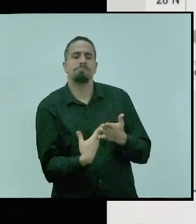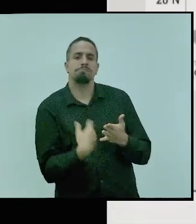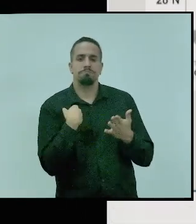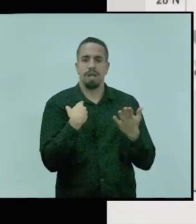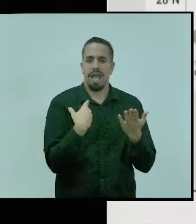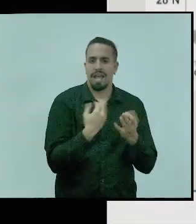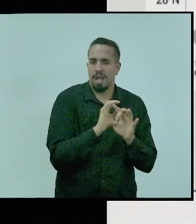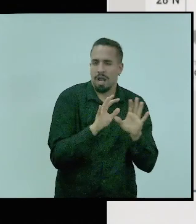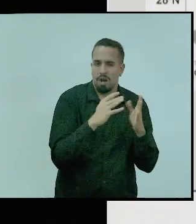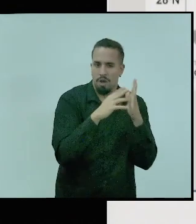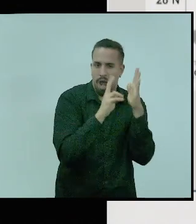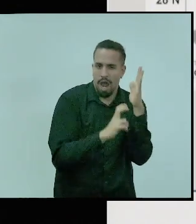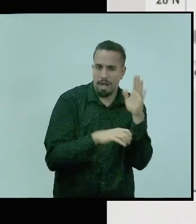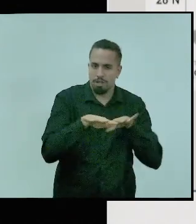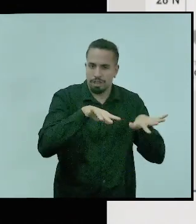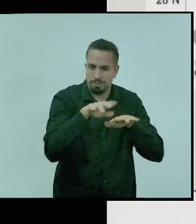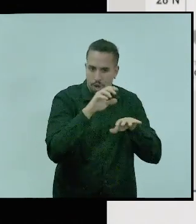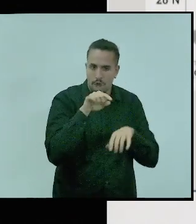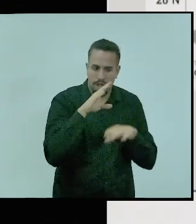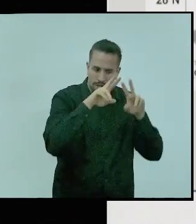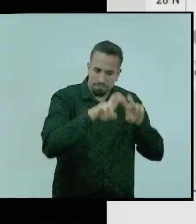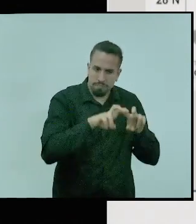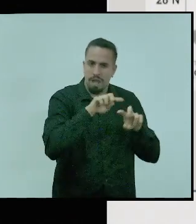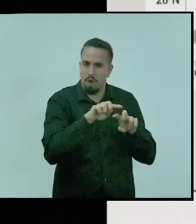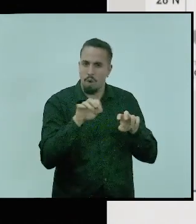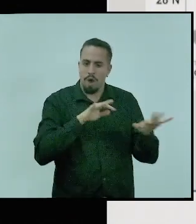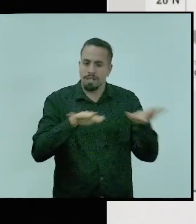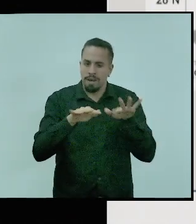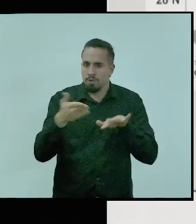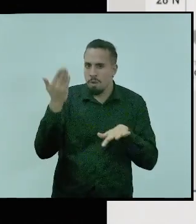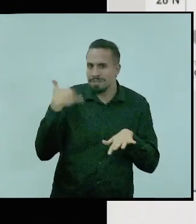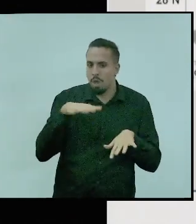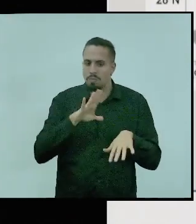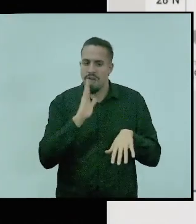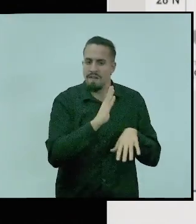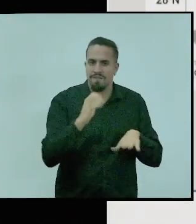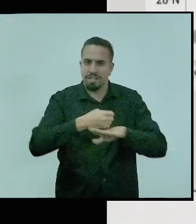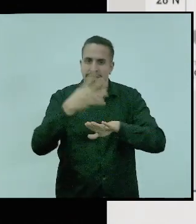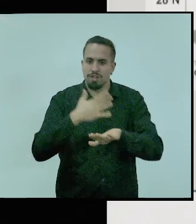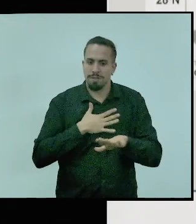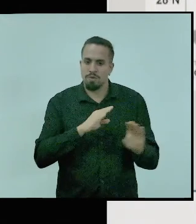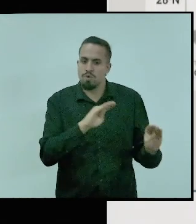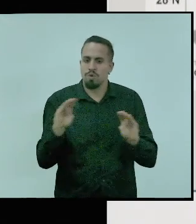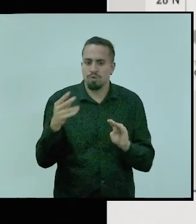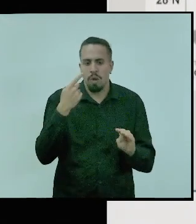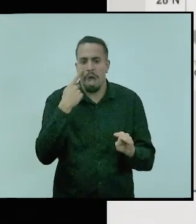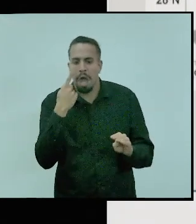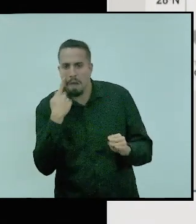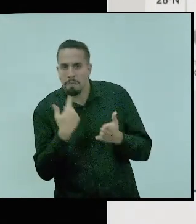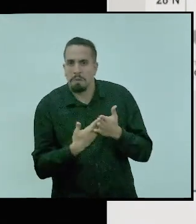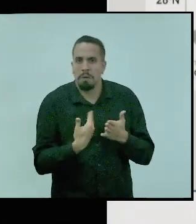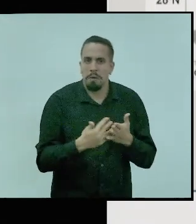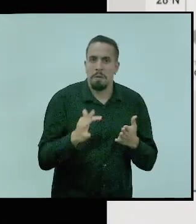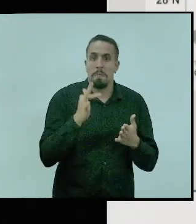arqueosismológicas, evidencias de terremotos pasados que hayan podido afectar a sus edificios patrimoniales y que hayan quedado la